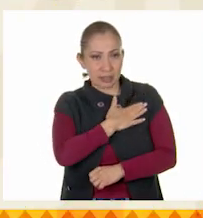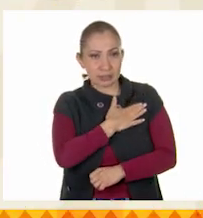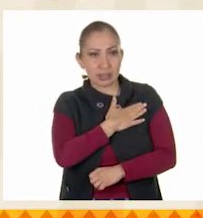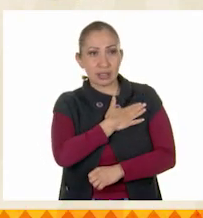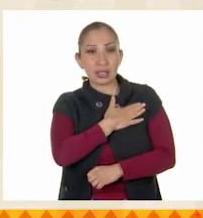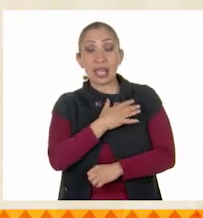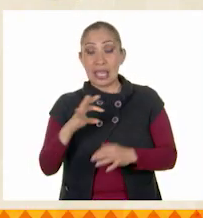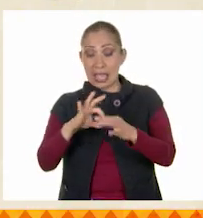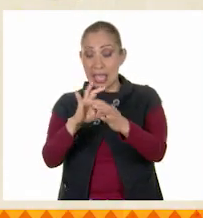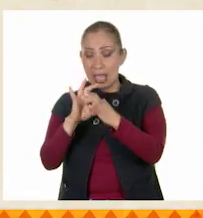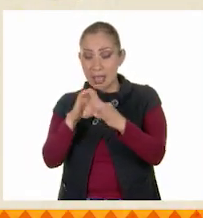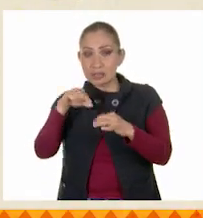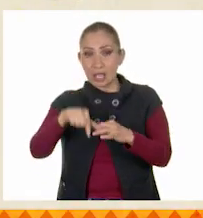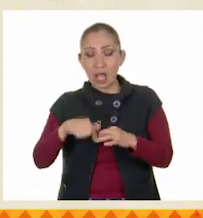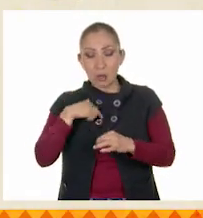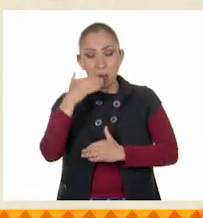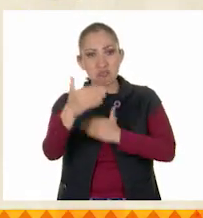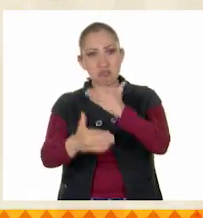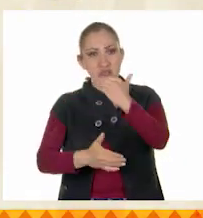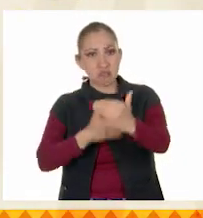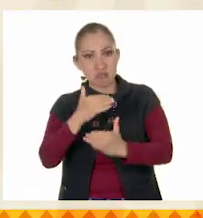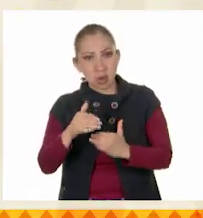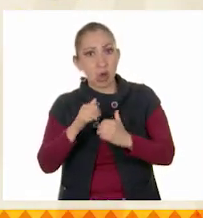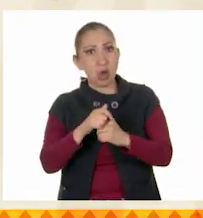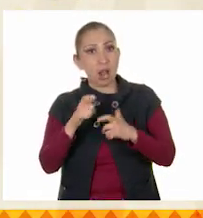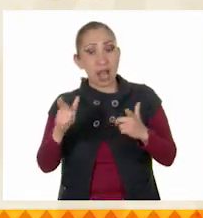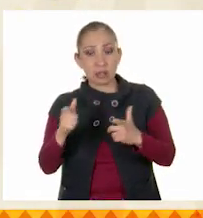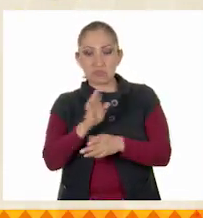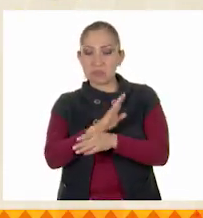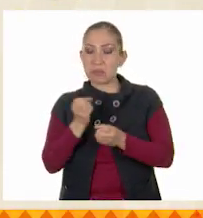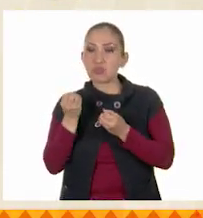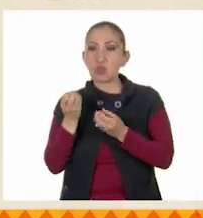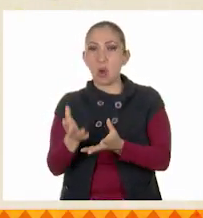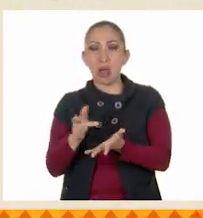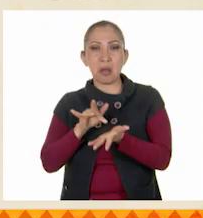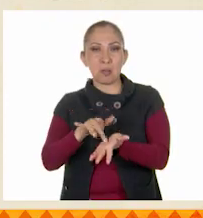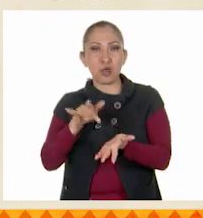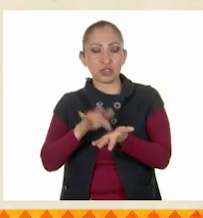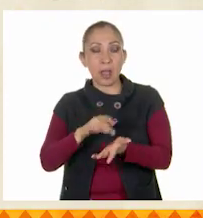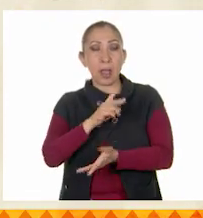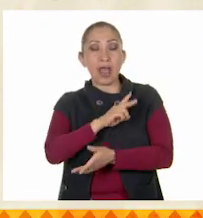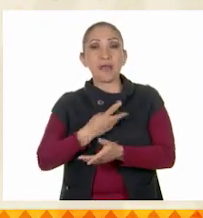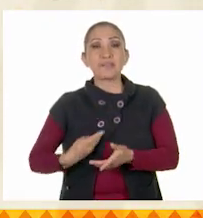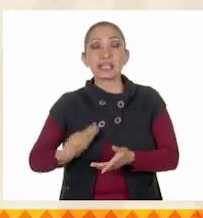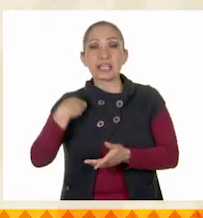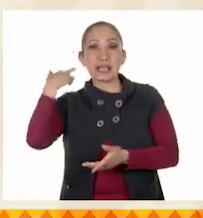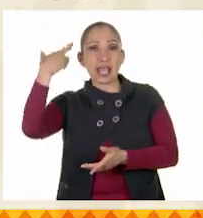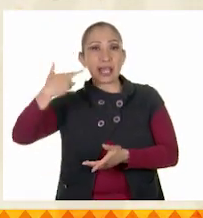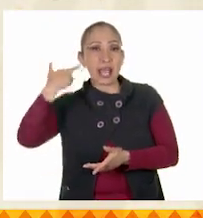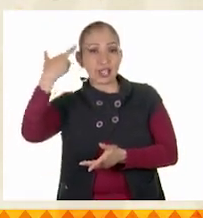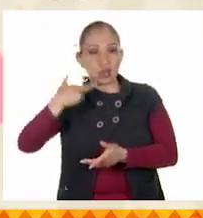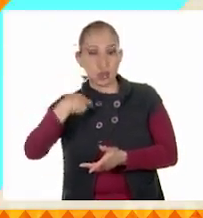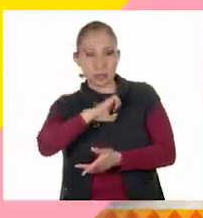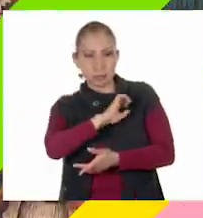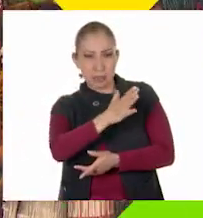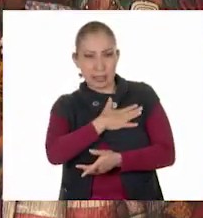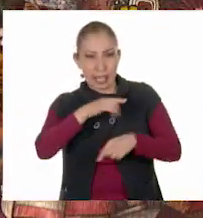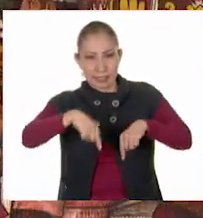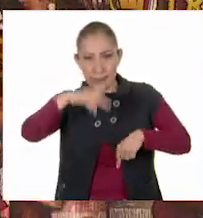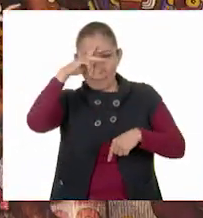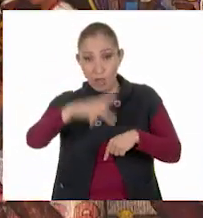Tal alianza les permitió desarrollarse bajo grandes privilegios durante el virreinato de la corona española en México.